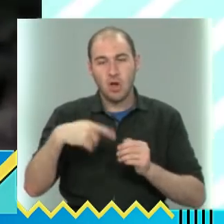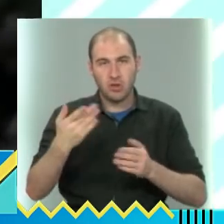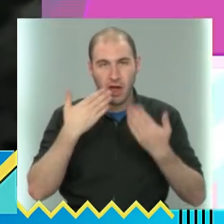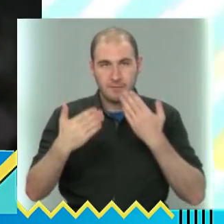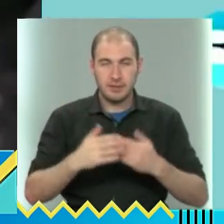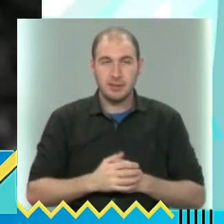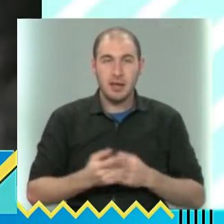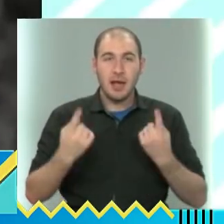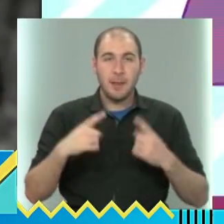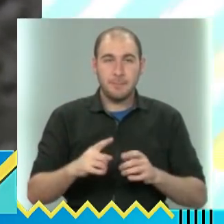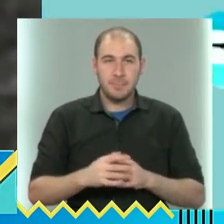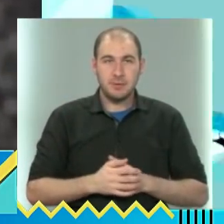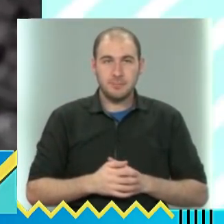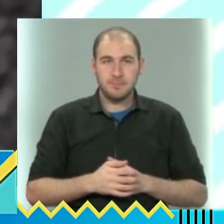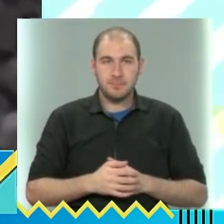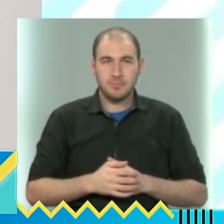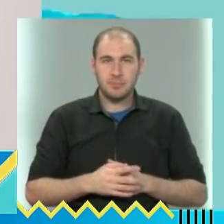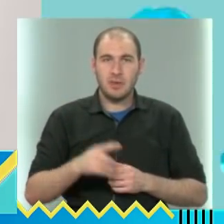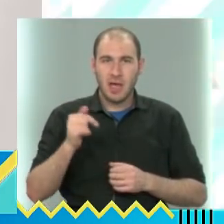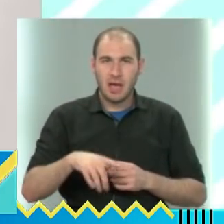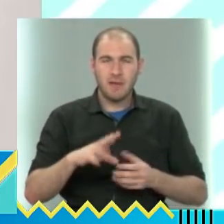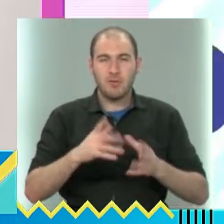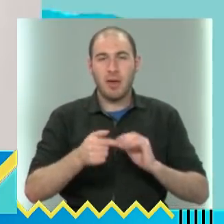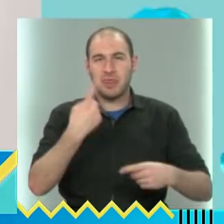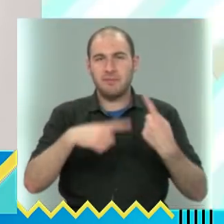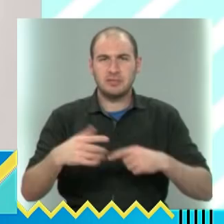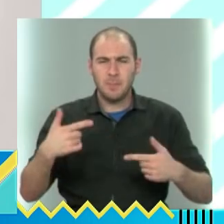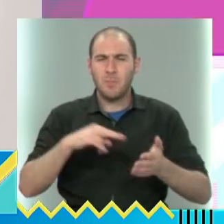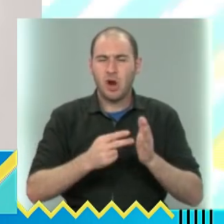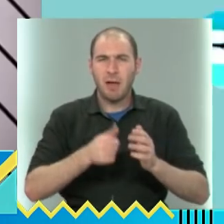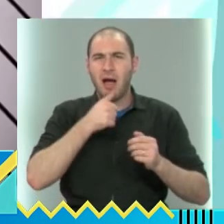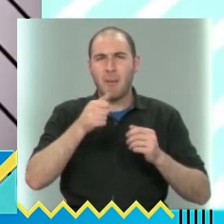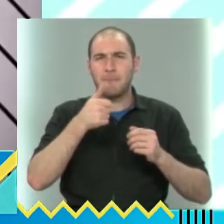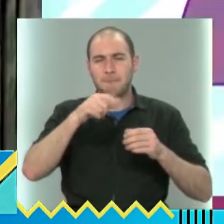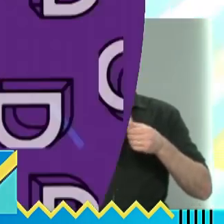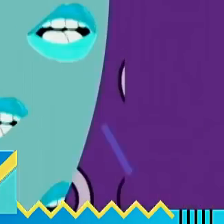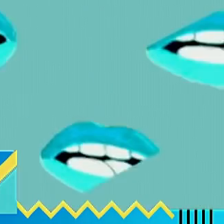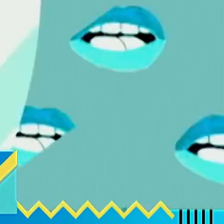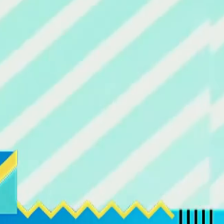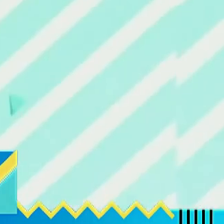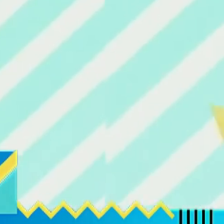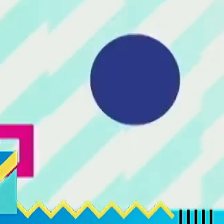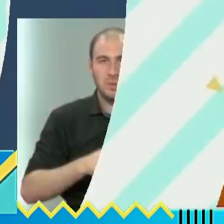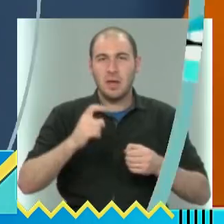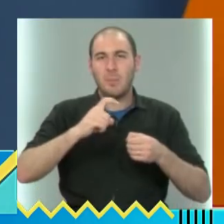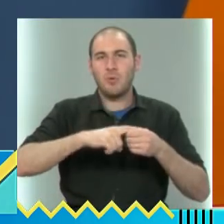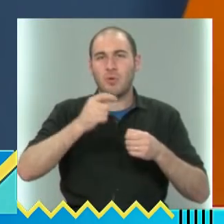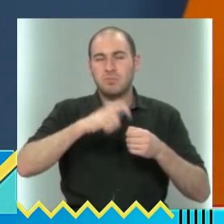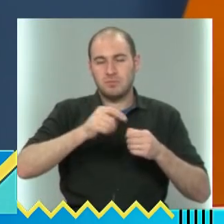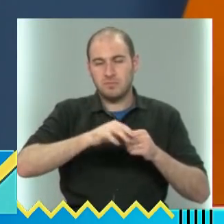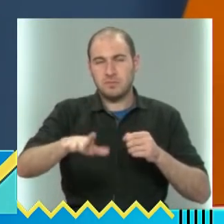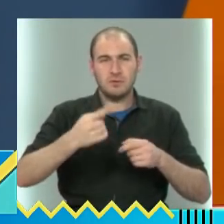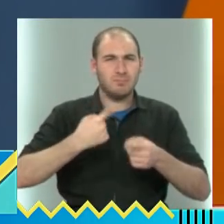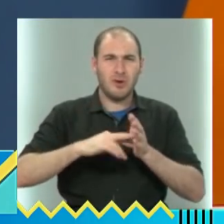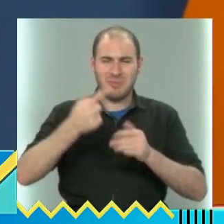cuestión, pero se han producido muy diversos tipos de accidentes, derrames, problemas de todo tipo en la actividad petrolera a lo largo de nuestra